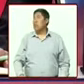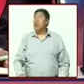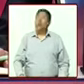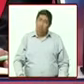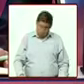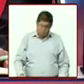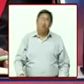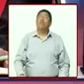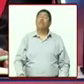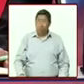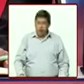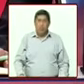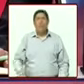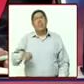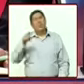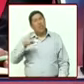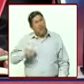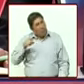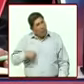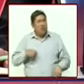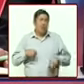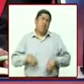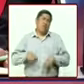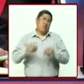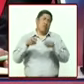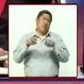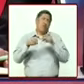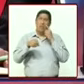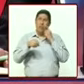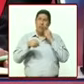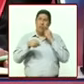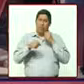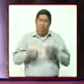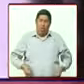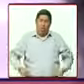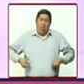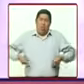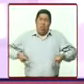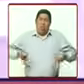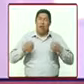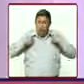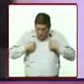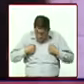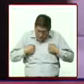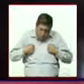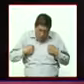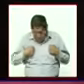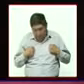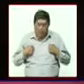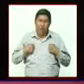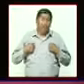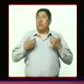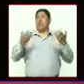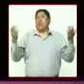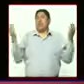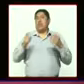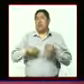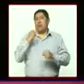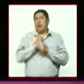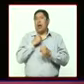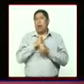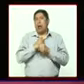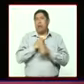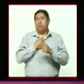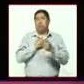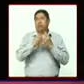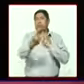Sí, sí, hay gente, hay la necesidad, Miriam, mucha gente veíamos con carretillas, con bultos, claro, entendemos que tienen que trabajar,